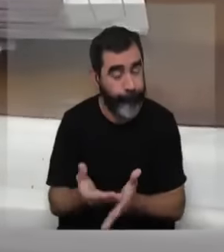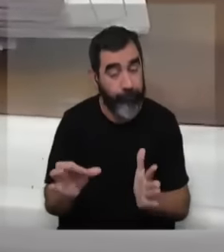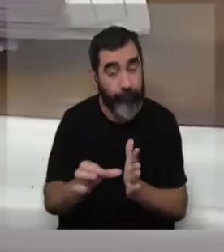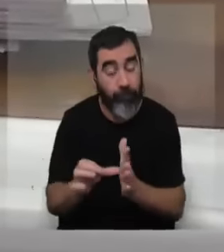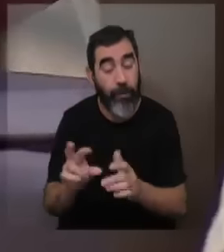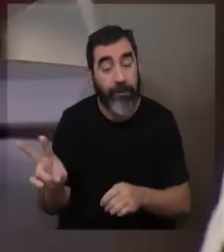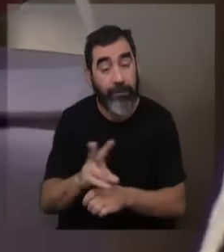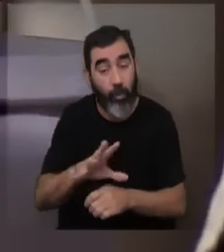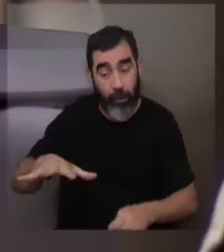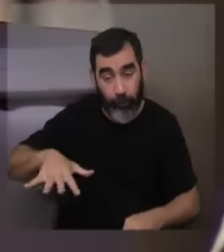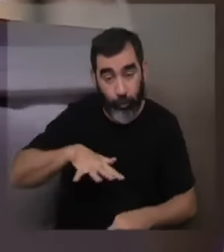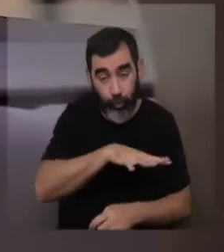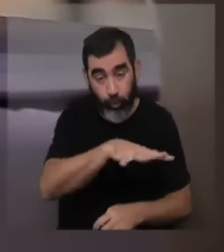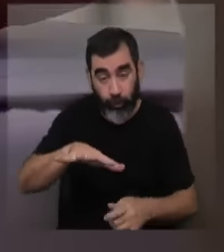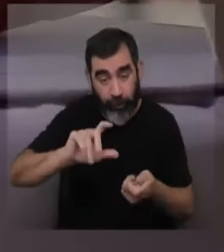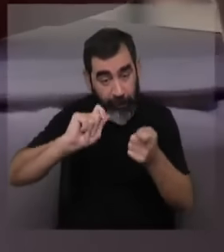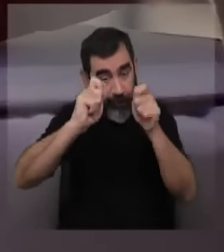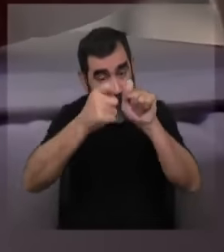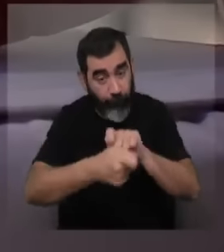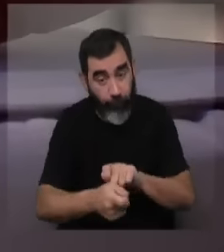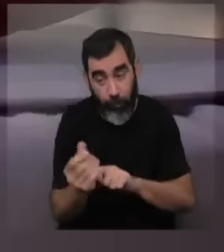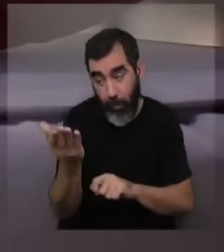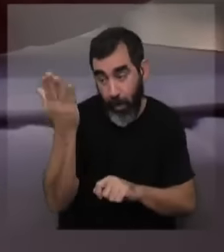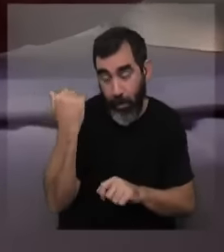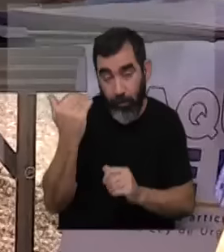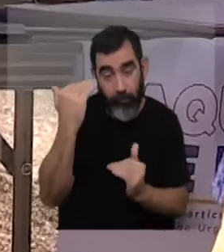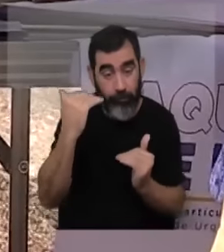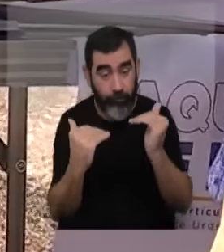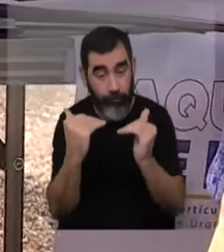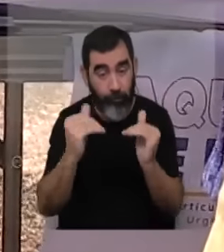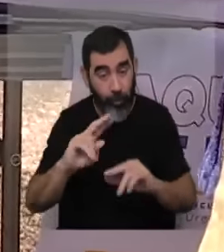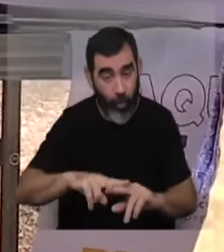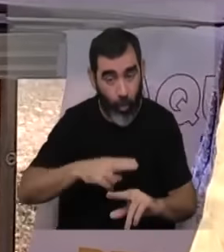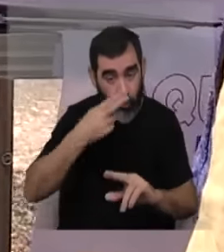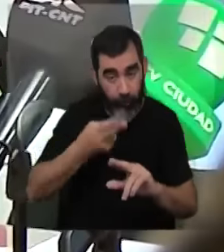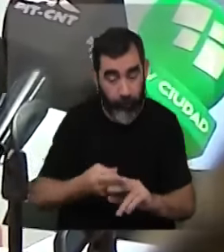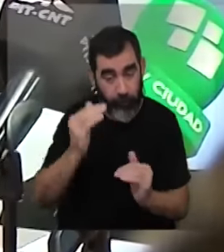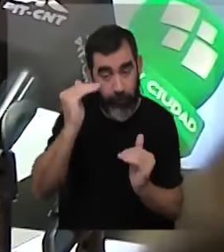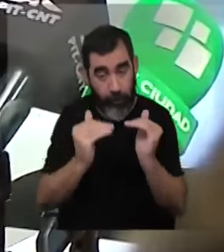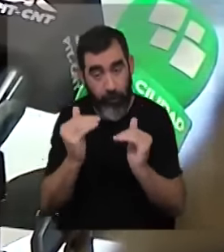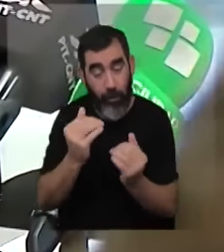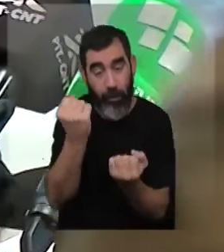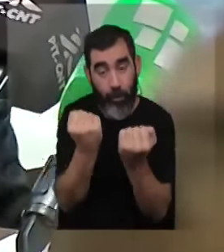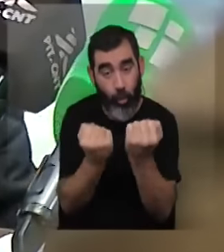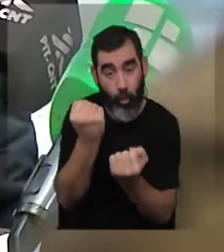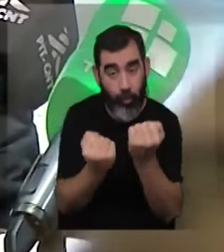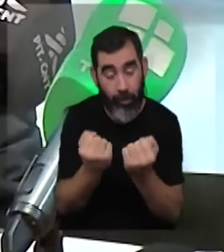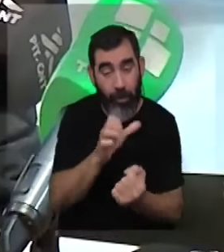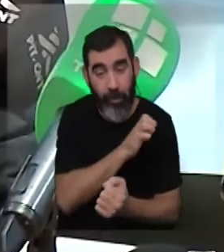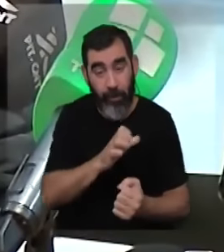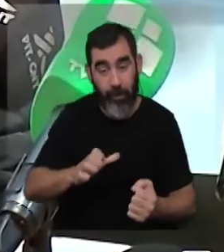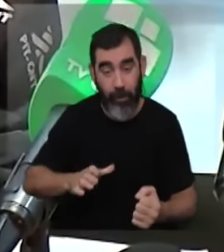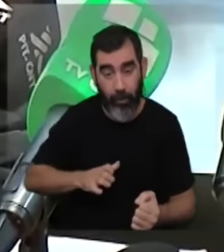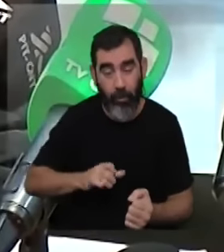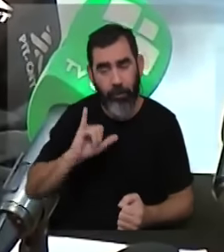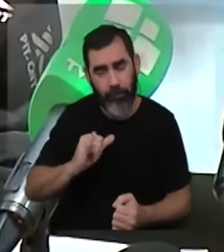seguridad social que se ha reformado para equilibrarse nuevamente para equilibrar las finanzas del Estado lo cual